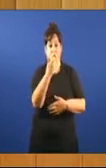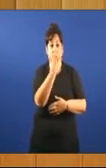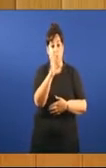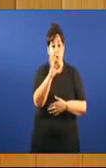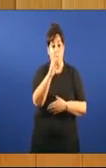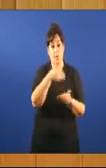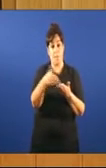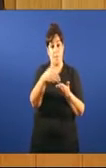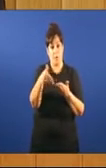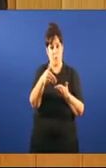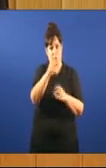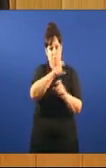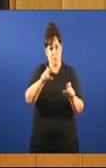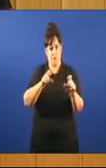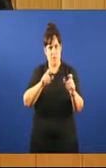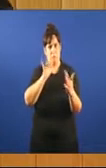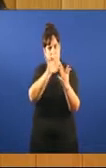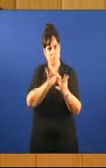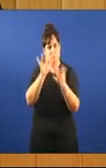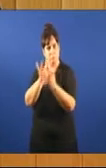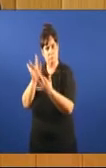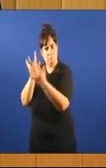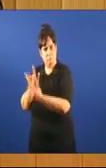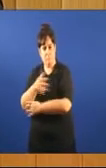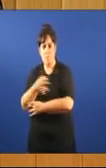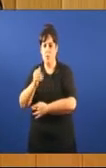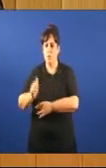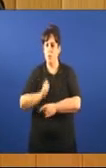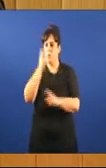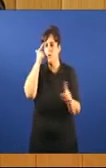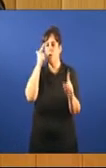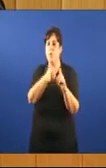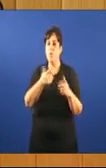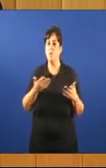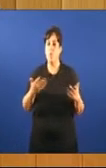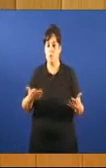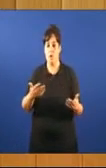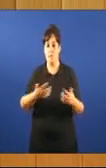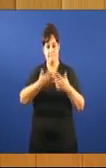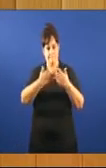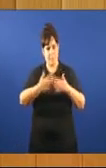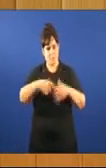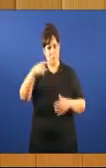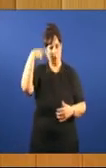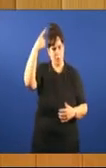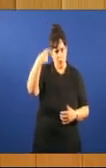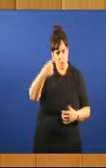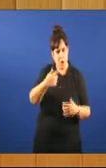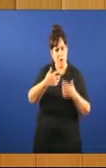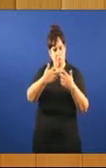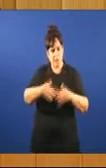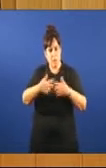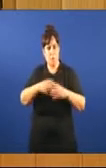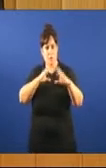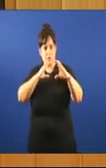Unha ventá de oportunidades para dar soporte a unha potente industria cultural e de comunicación que cree